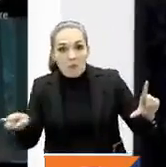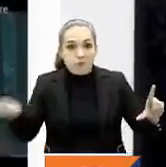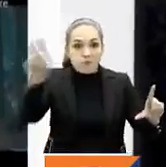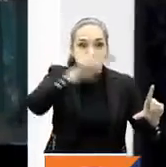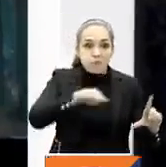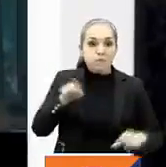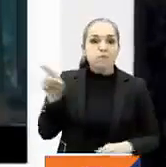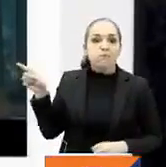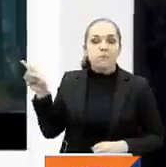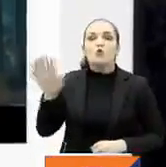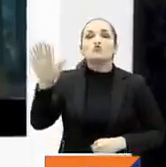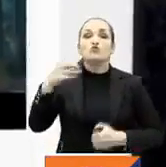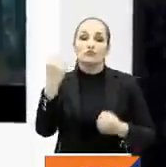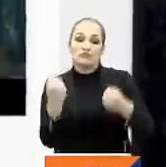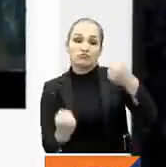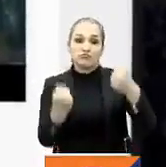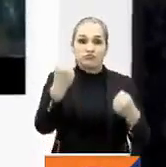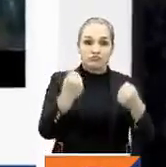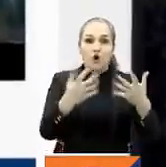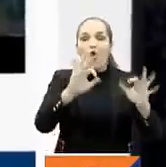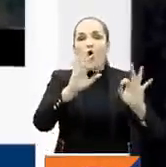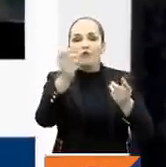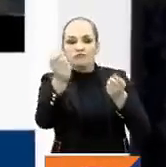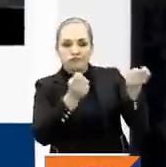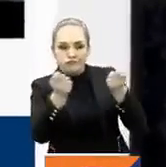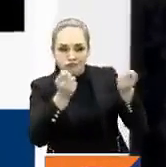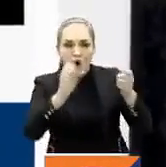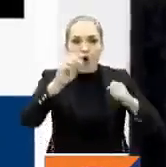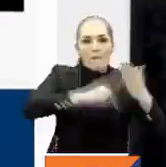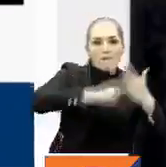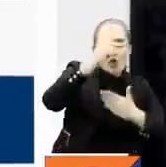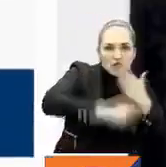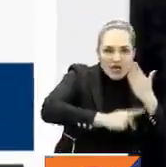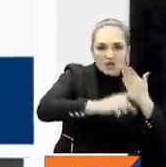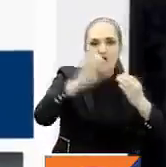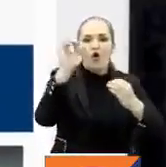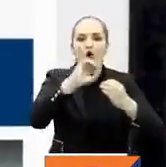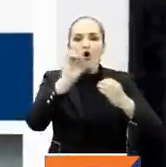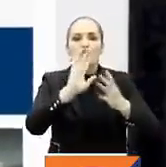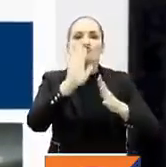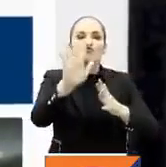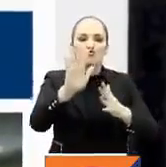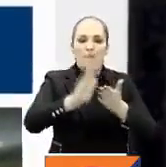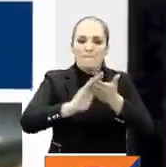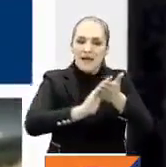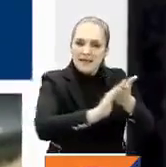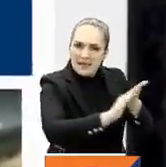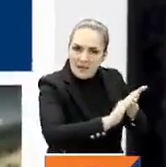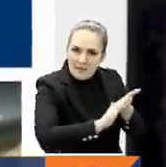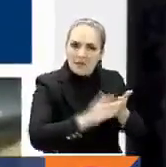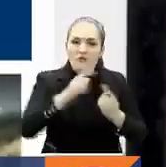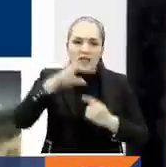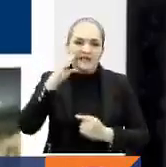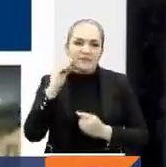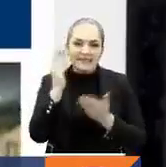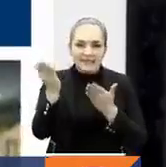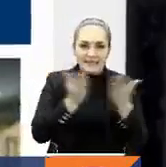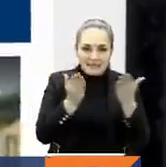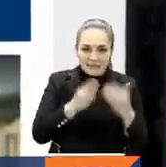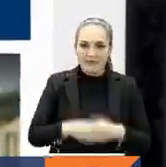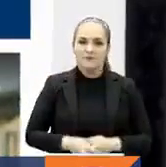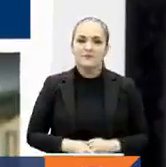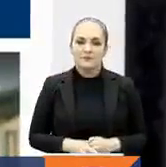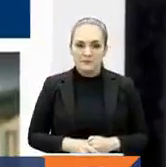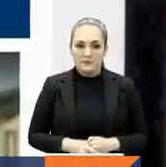de personal de conducción de mixers, operación de proyectos, mantenimiento y experiencia de servicio.